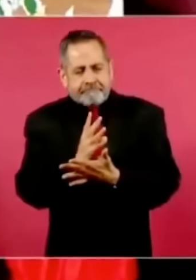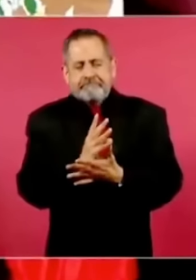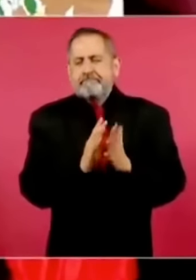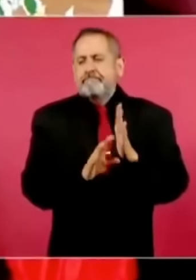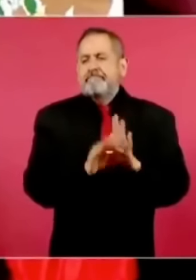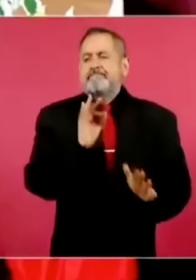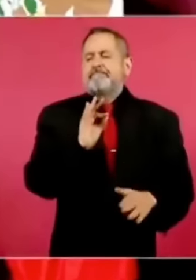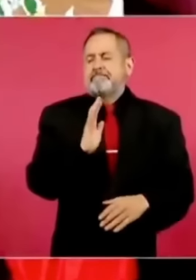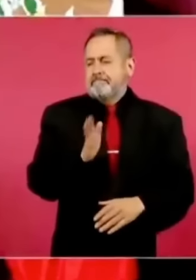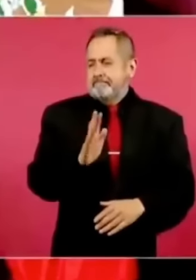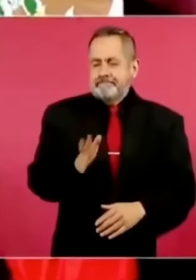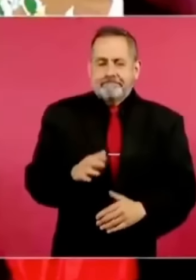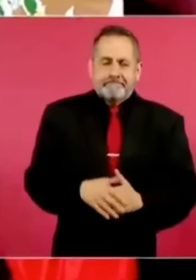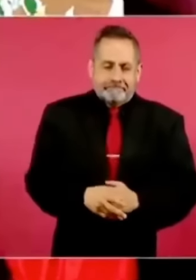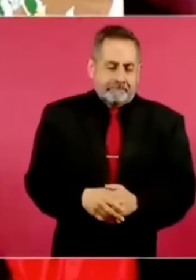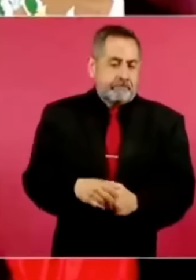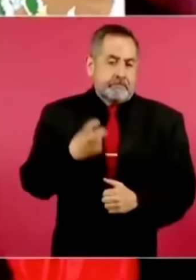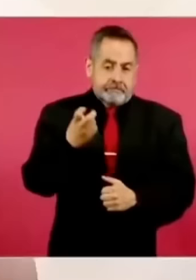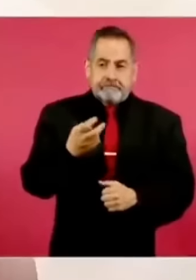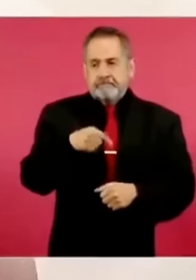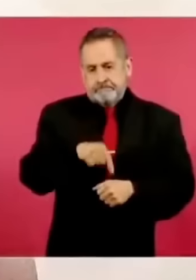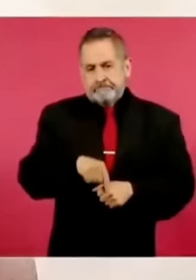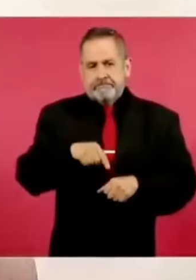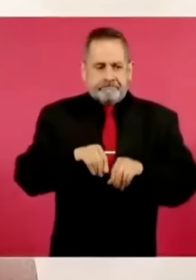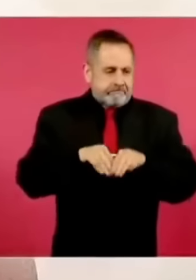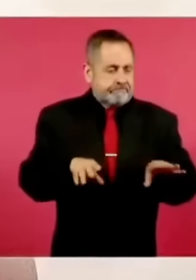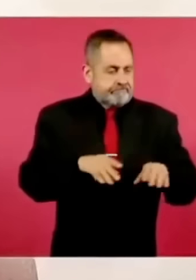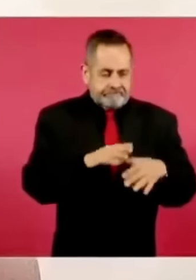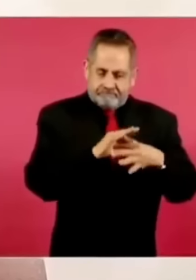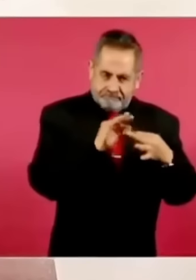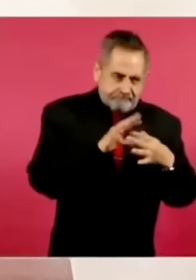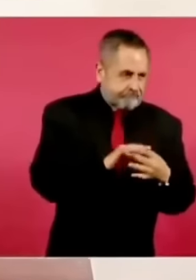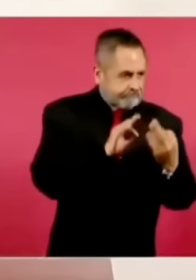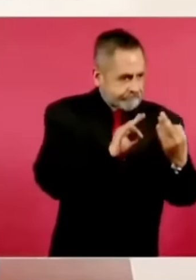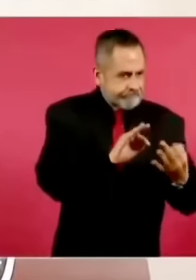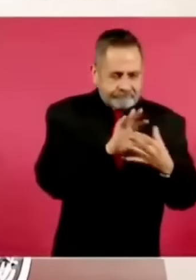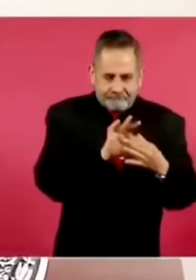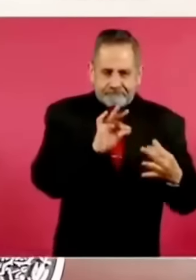Por eso tenemos que enfrentar